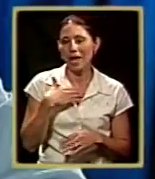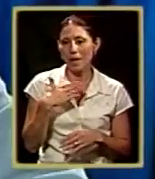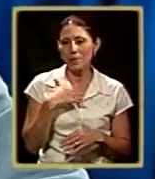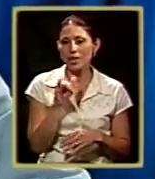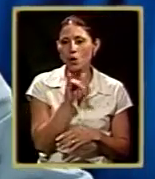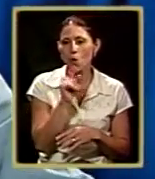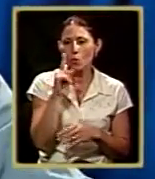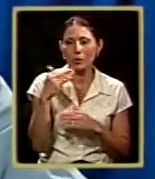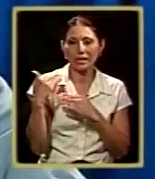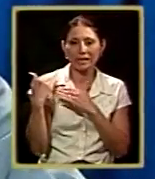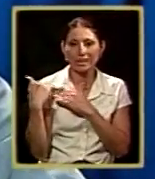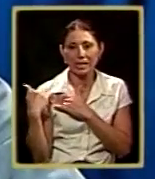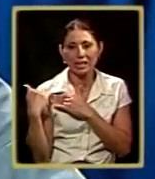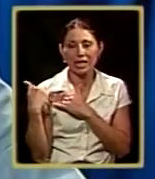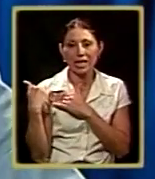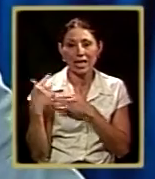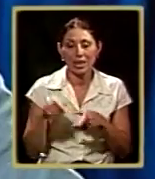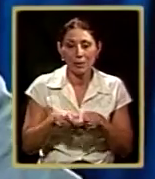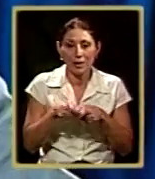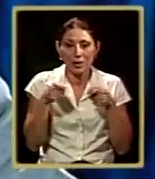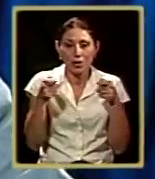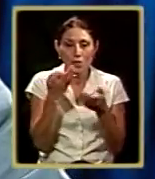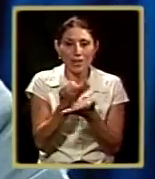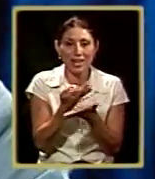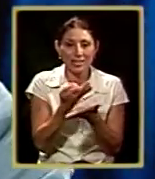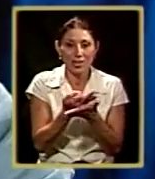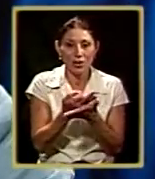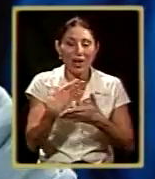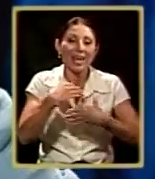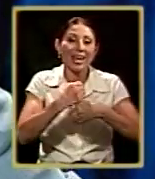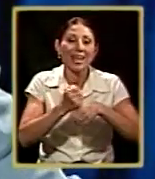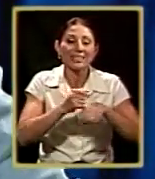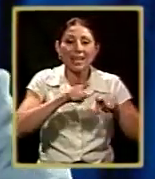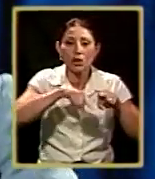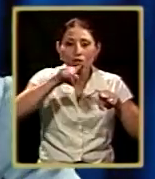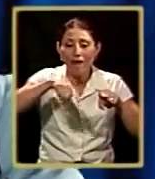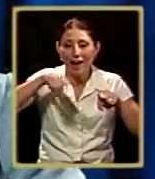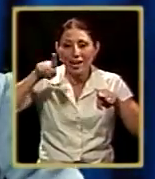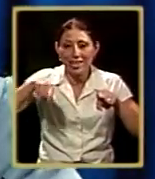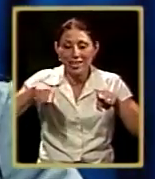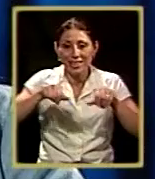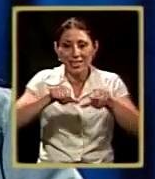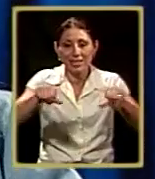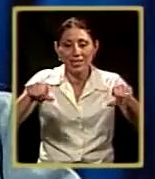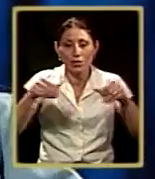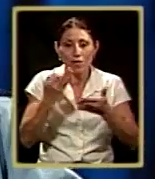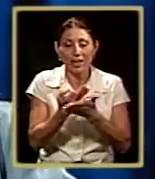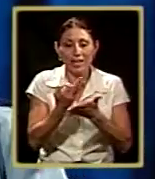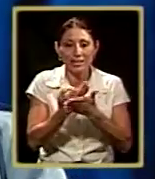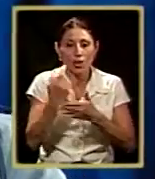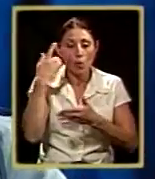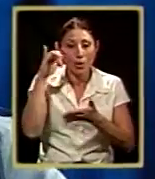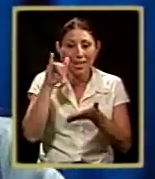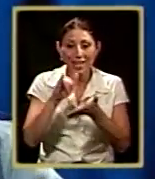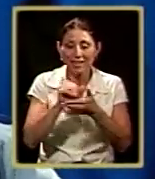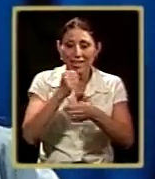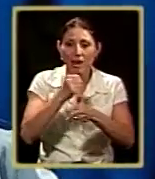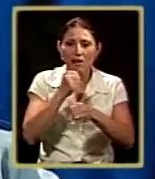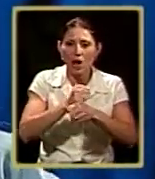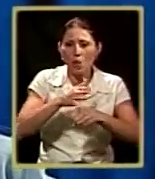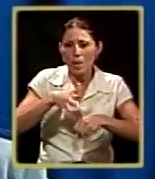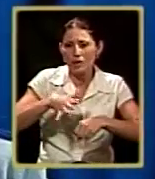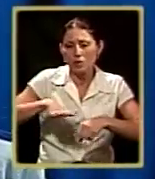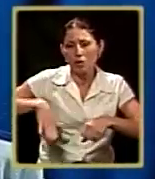el financiero era hacer los rankings del sector financiero. Ajá. Porque era un trabajo que tarda como 3